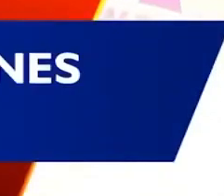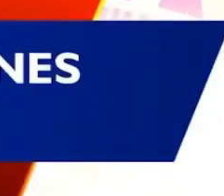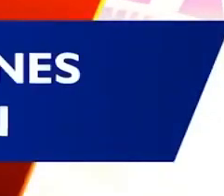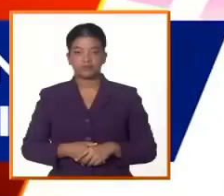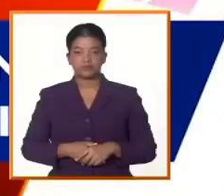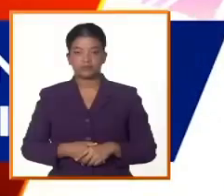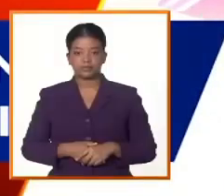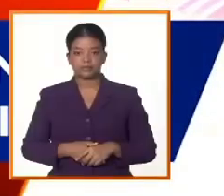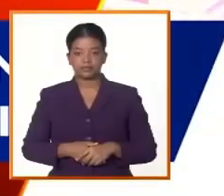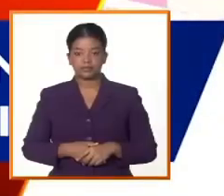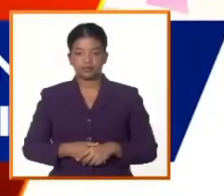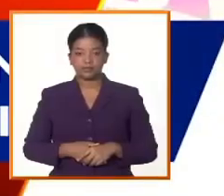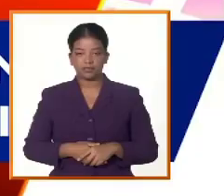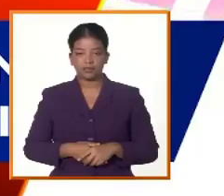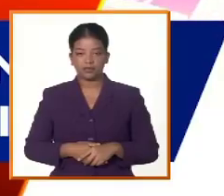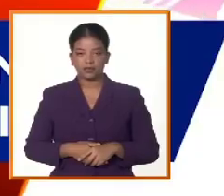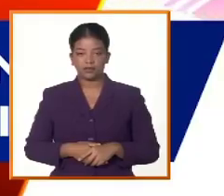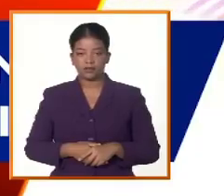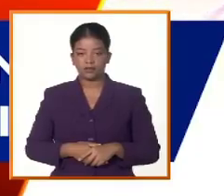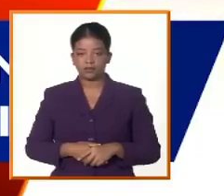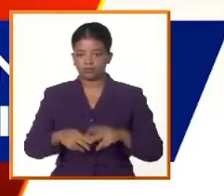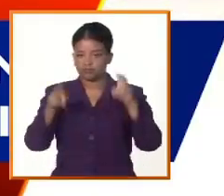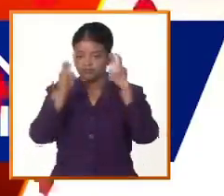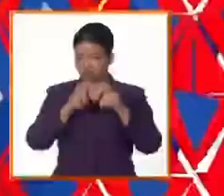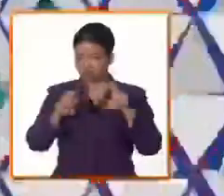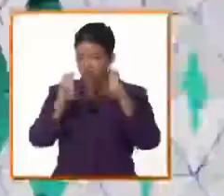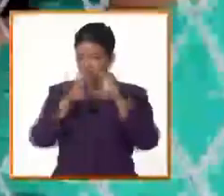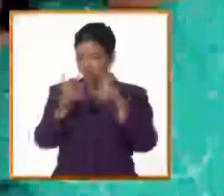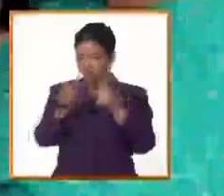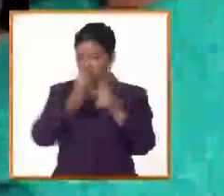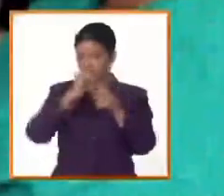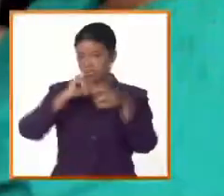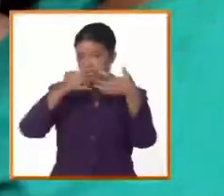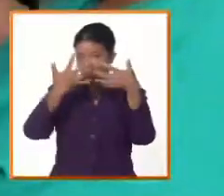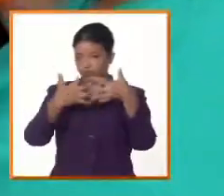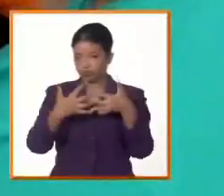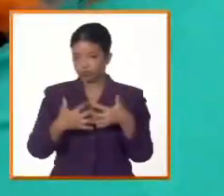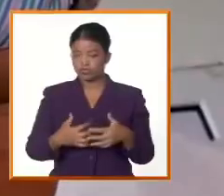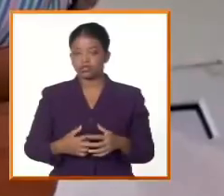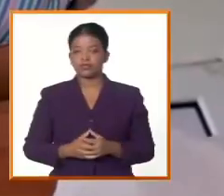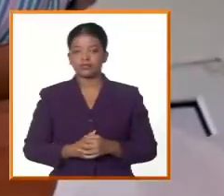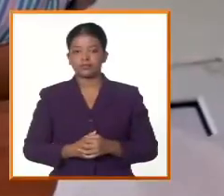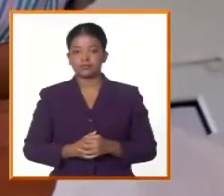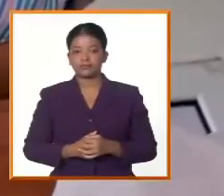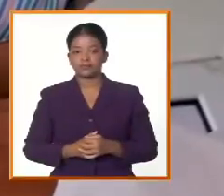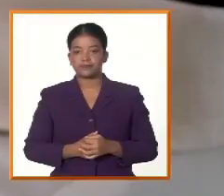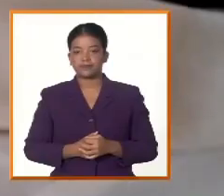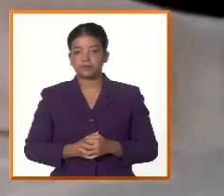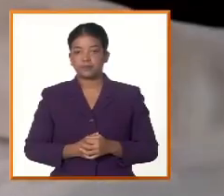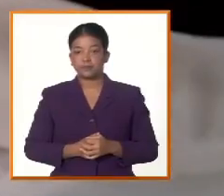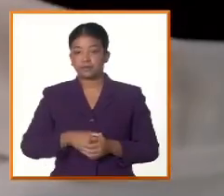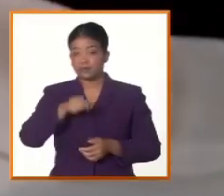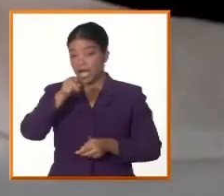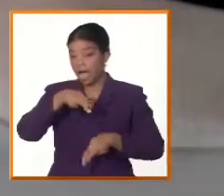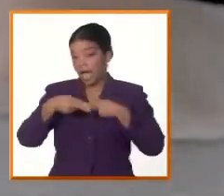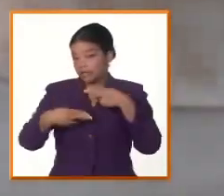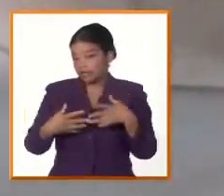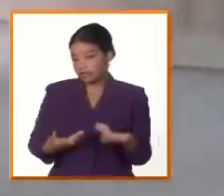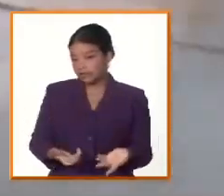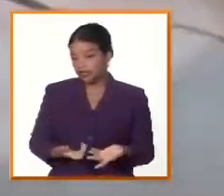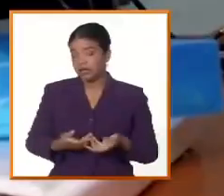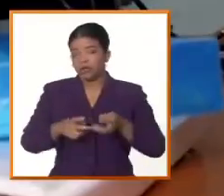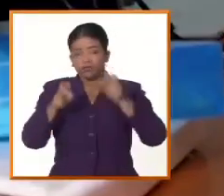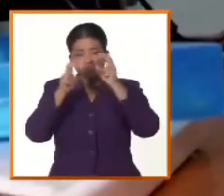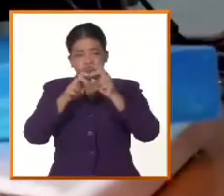instituto de investigaciones para la industria alimenticia Elías realiza investigaciones e innovaciones tecnológicas